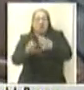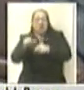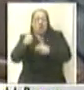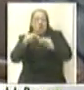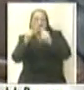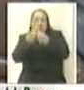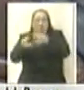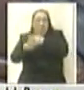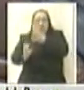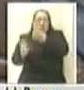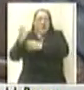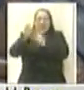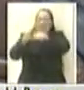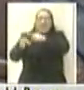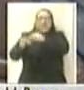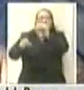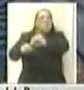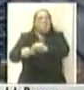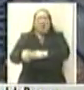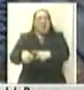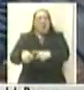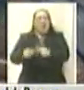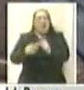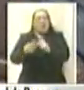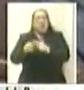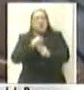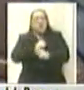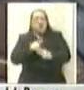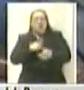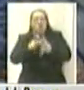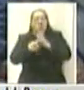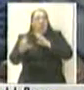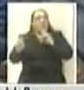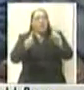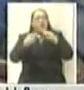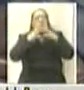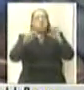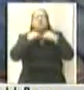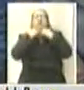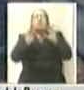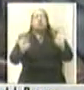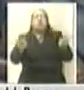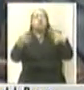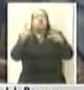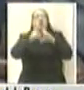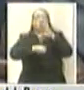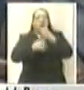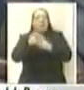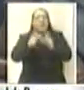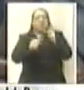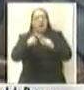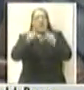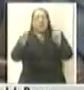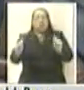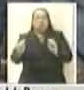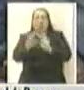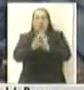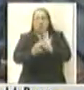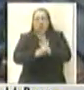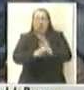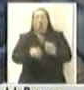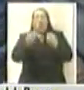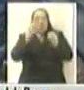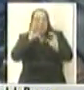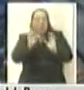del Tribunal Constitucional. En todo caso, señor, se llevará al debate público la naturaleza de los fallos de ese tribunal, como